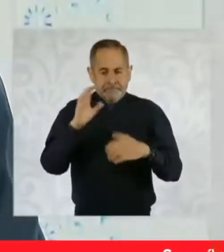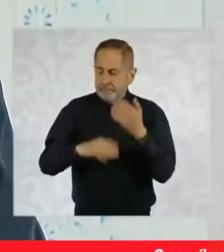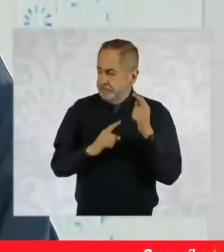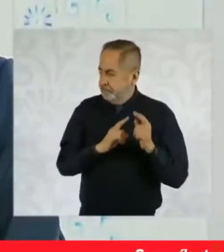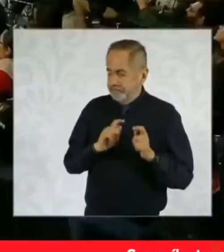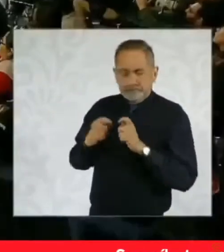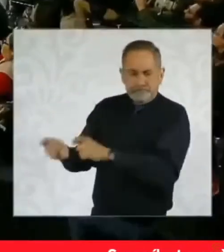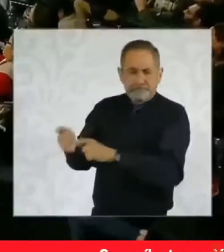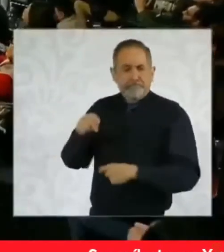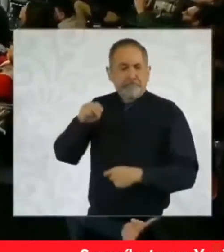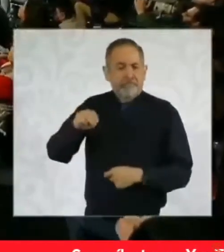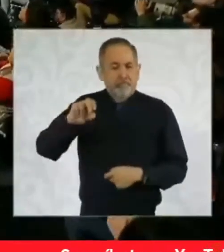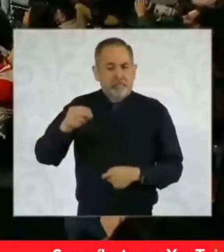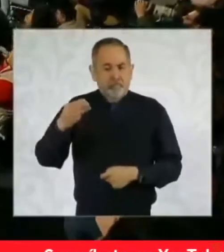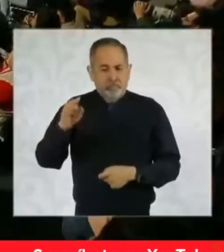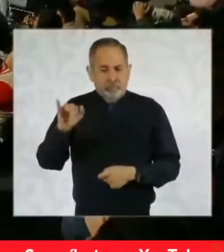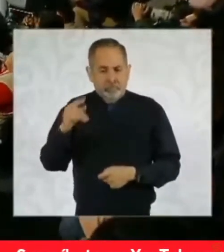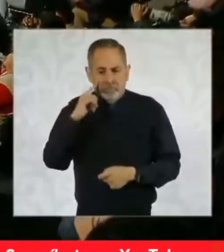Noemí.